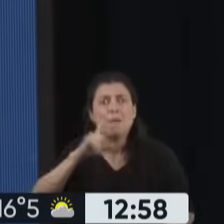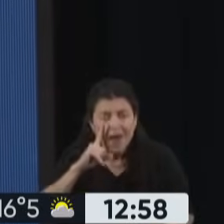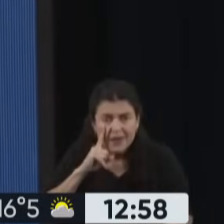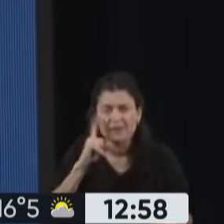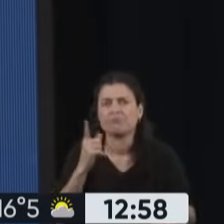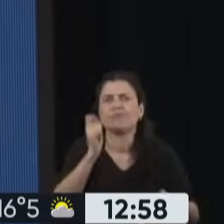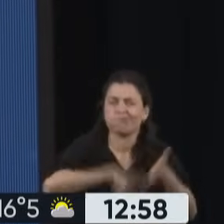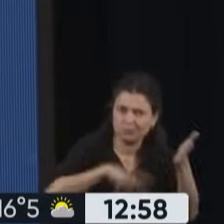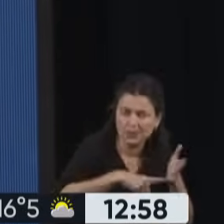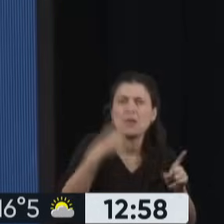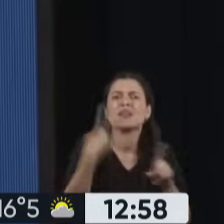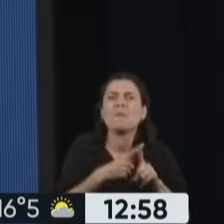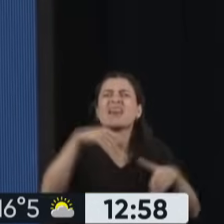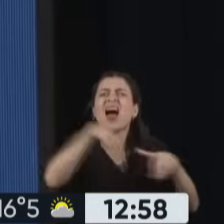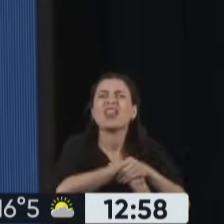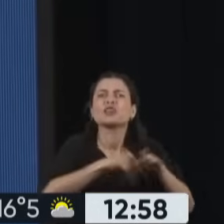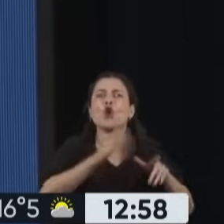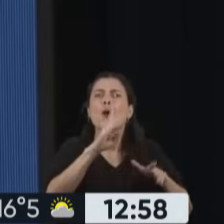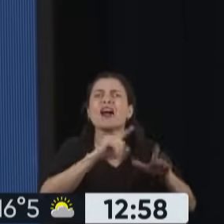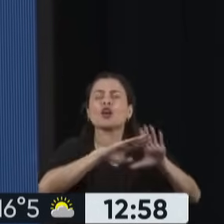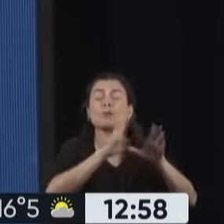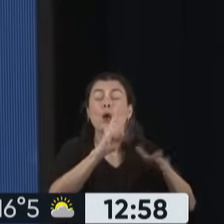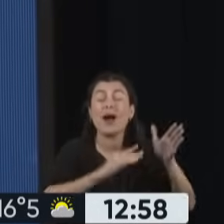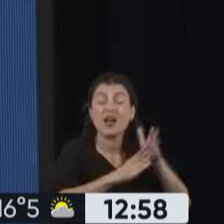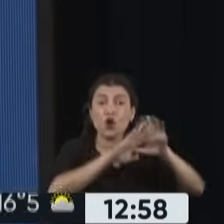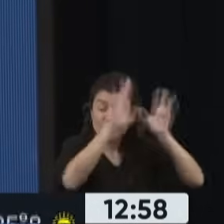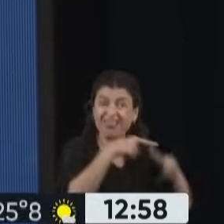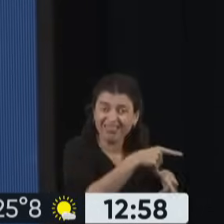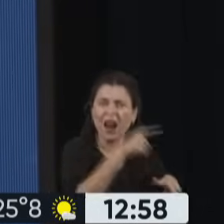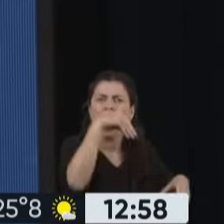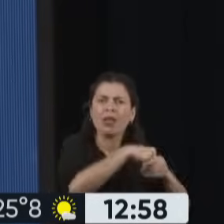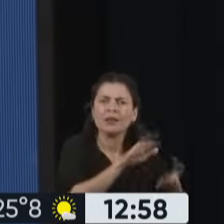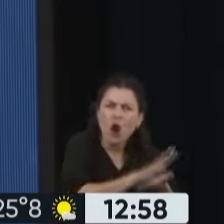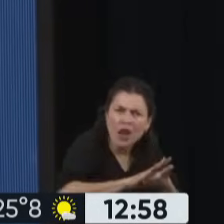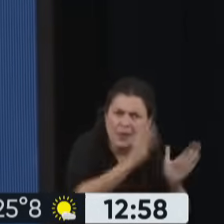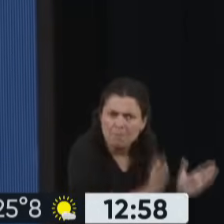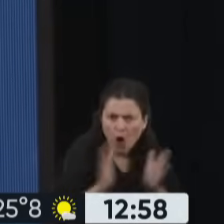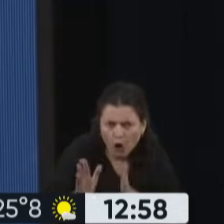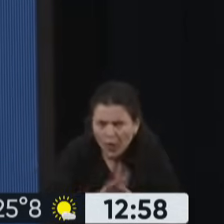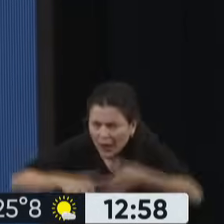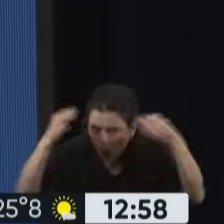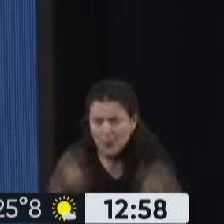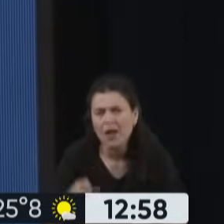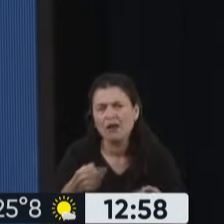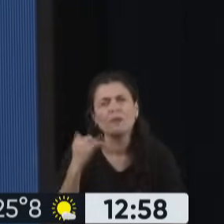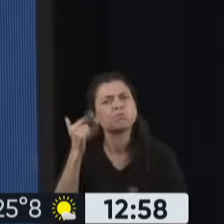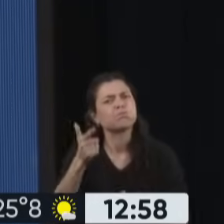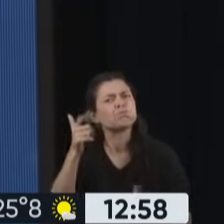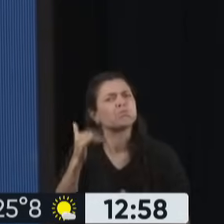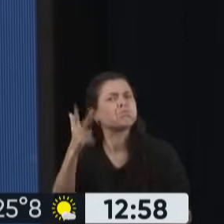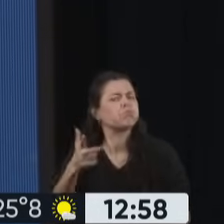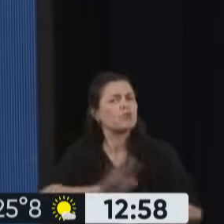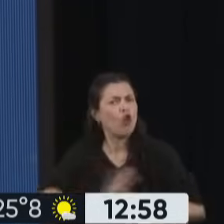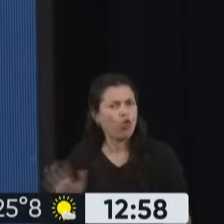Central, algo que veníamos trabajándolo desde agosto, septiembre del año anterior, cuando empezamos a